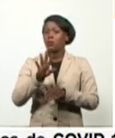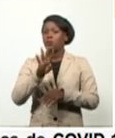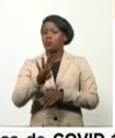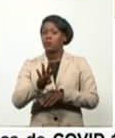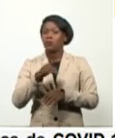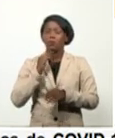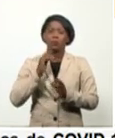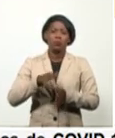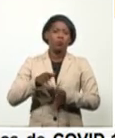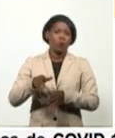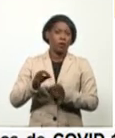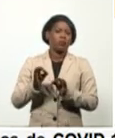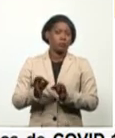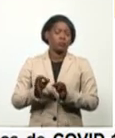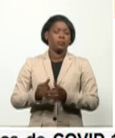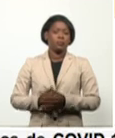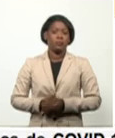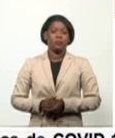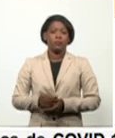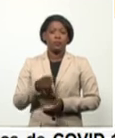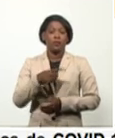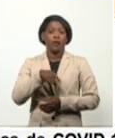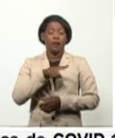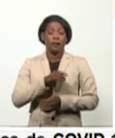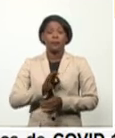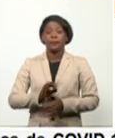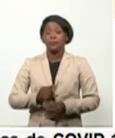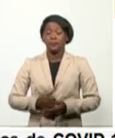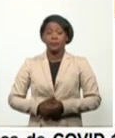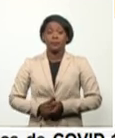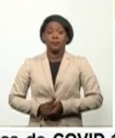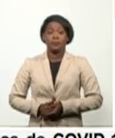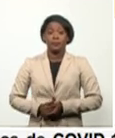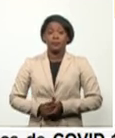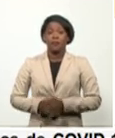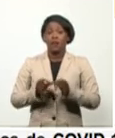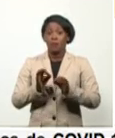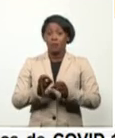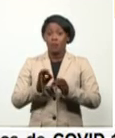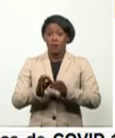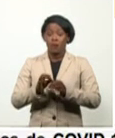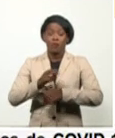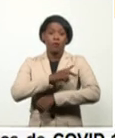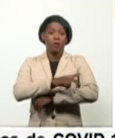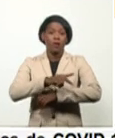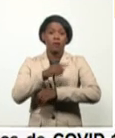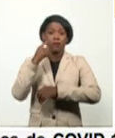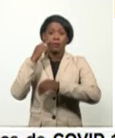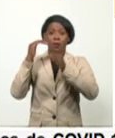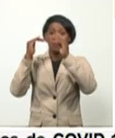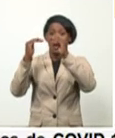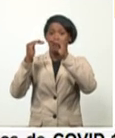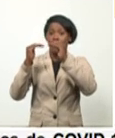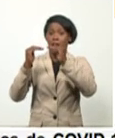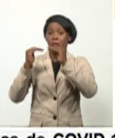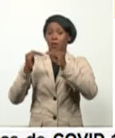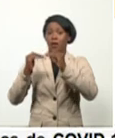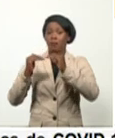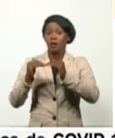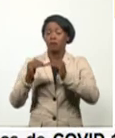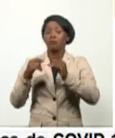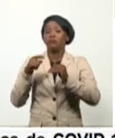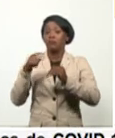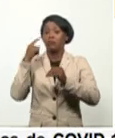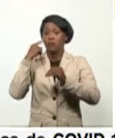fallecidos en el día de ayer. Son los países que encabezan esta relación de países